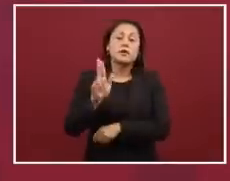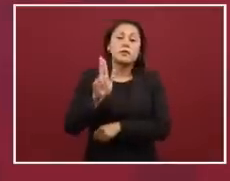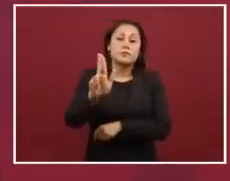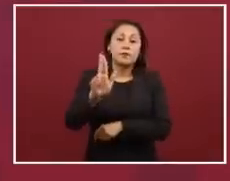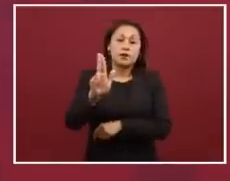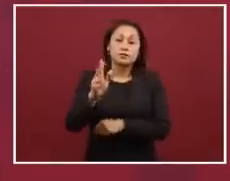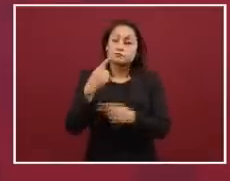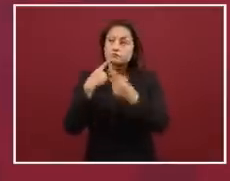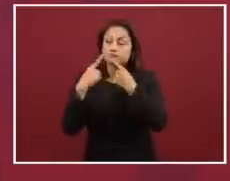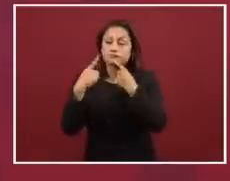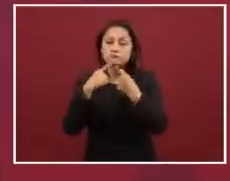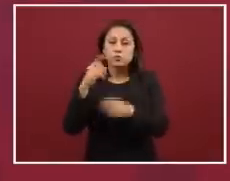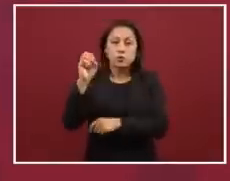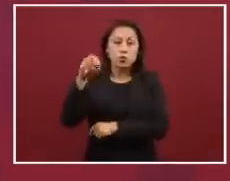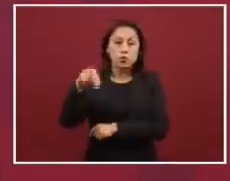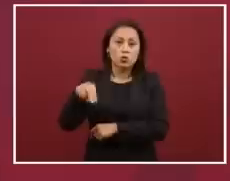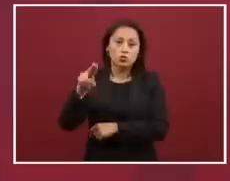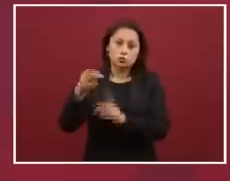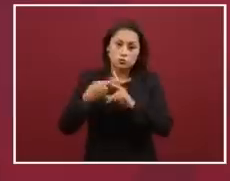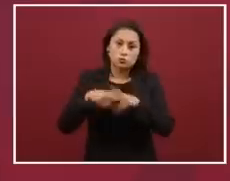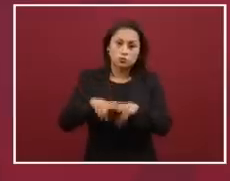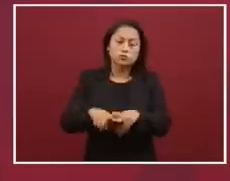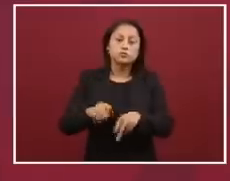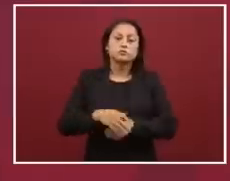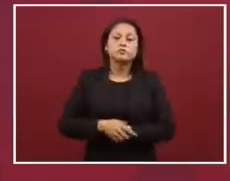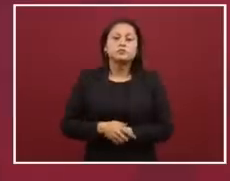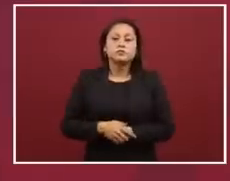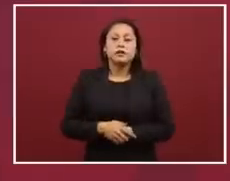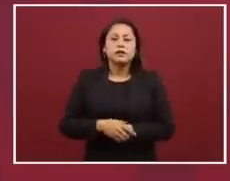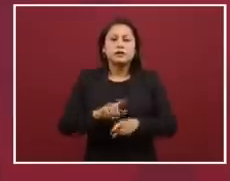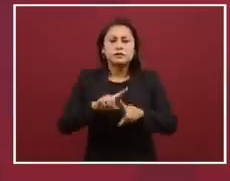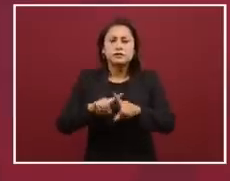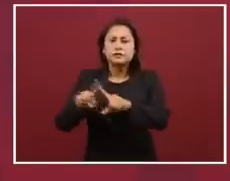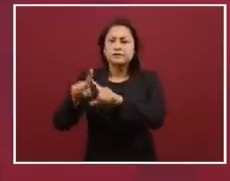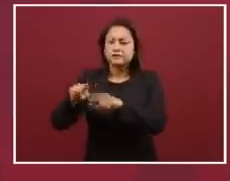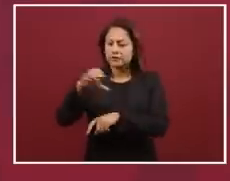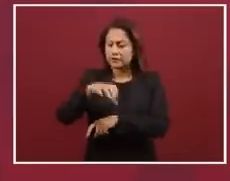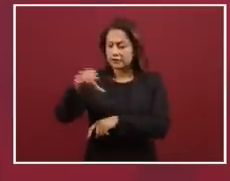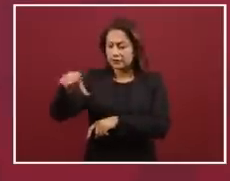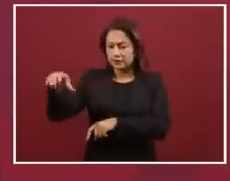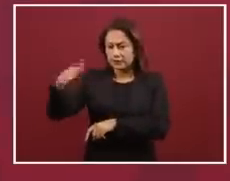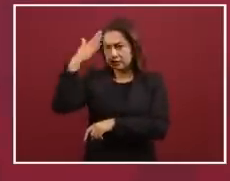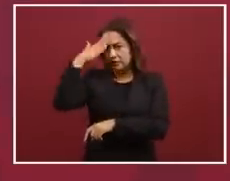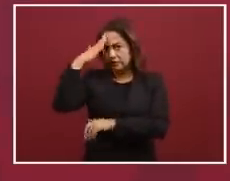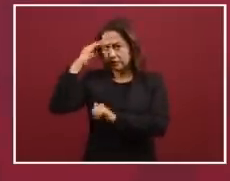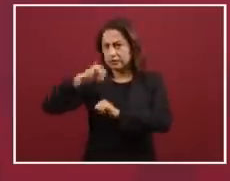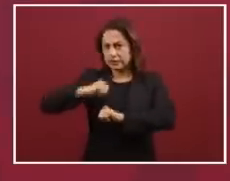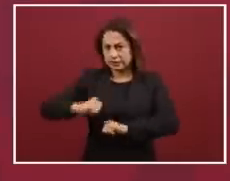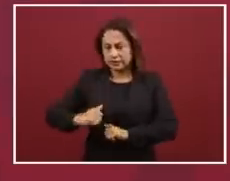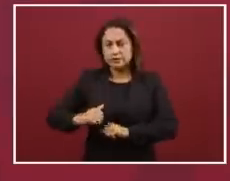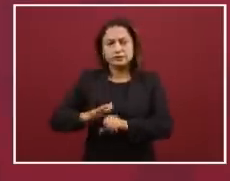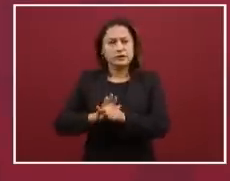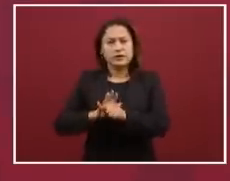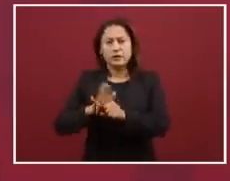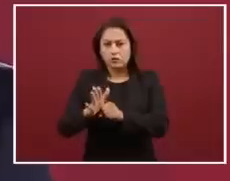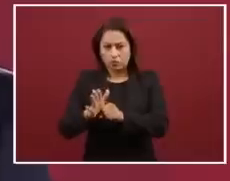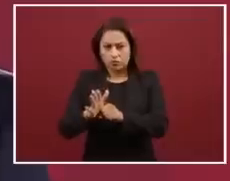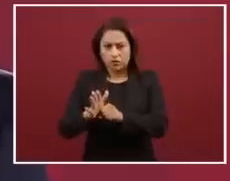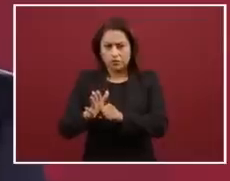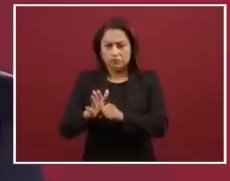Unidas. Van a participar numerosas agencias, señalo algunas de las más importantes, para nuestro sistema